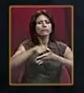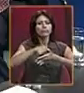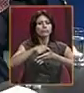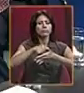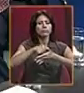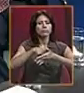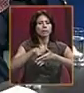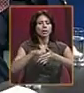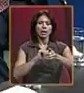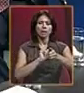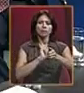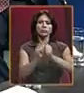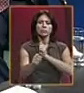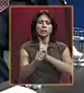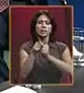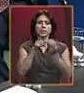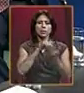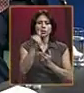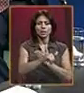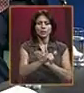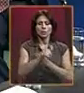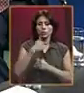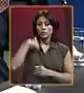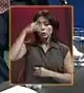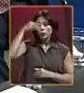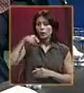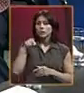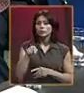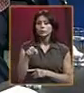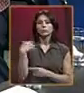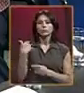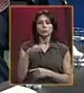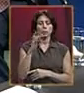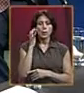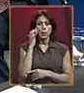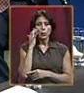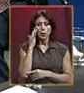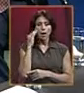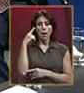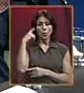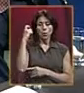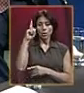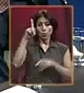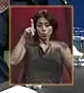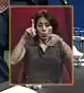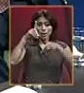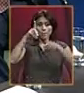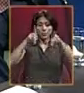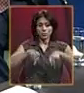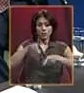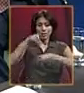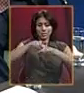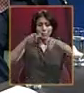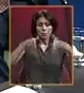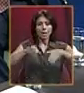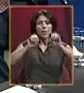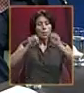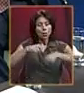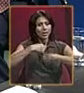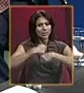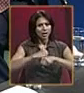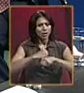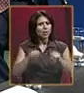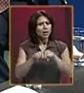se pase ese proyecto, lo cual a mí me parece muy preocupante, ¿verdad? Porque un diputado puede hacerlo y además porque haya un diputado que